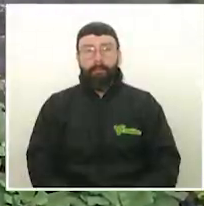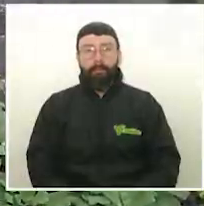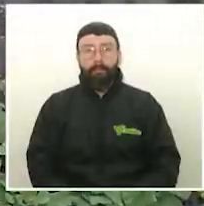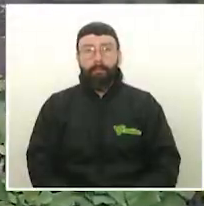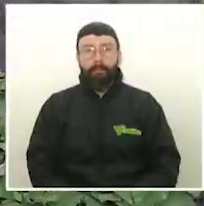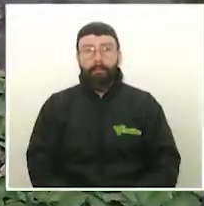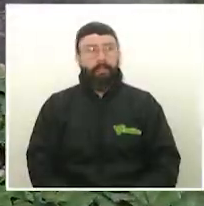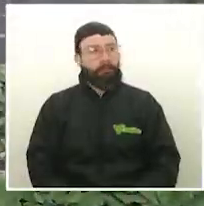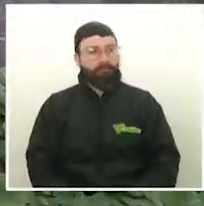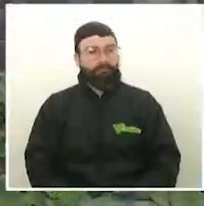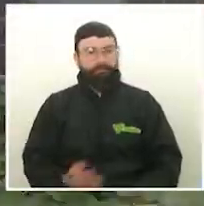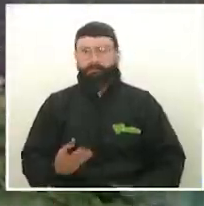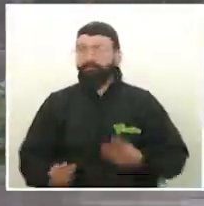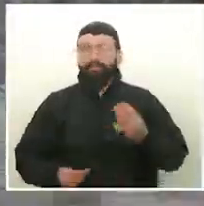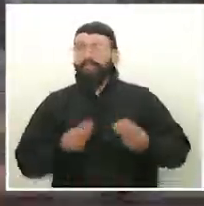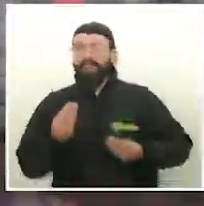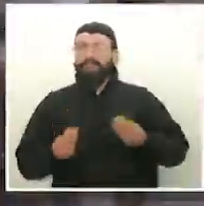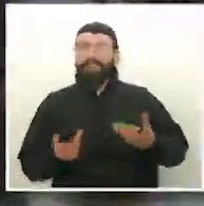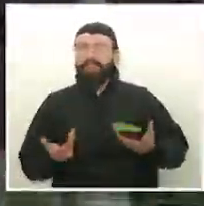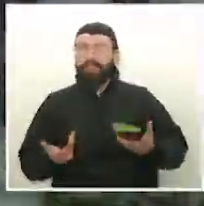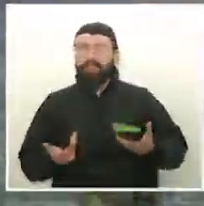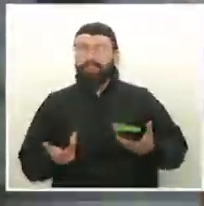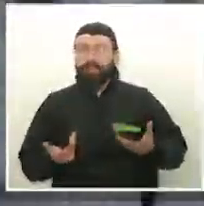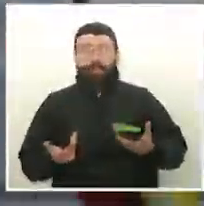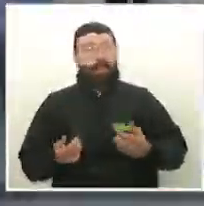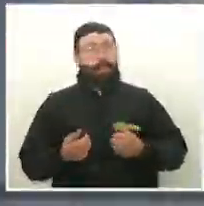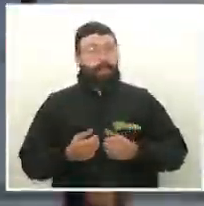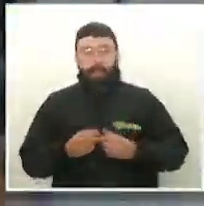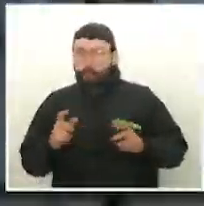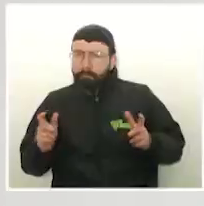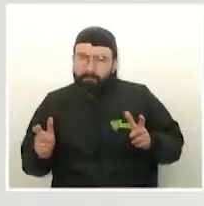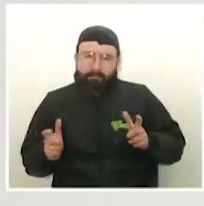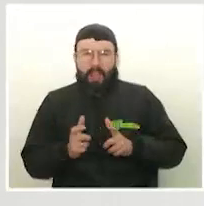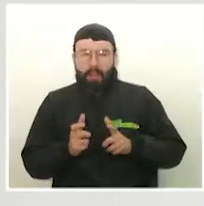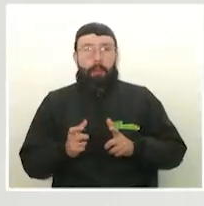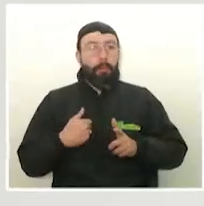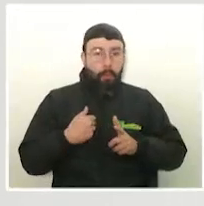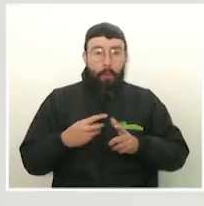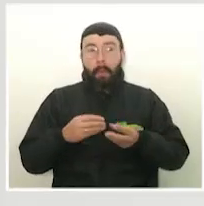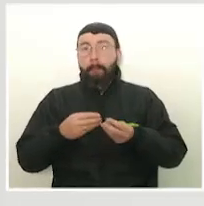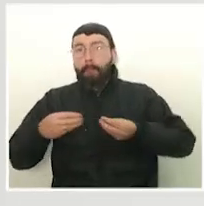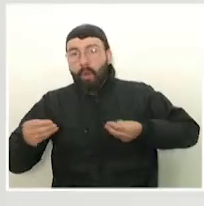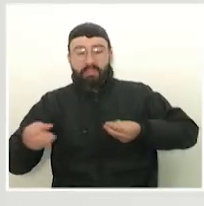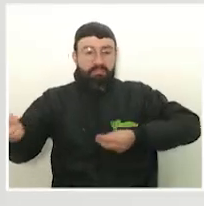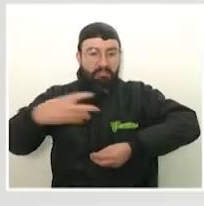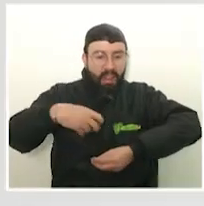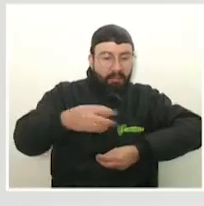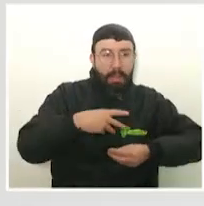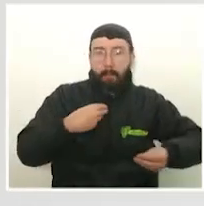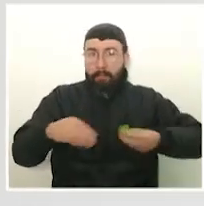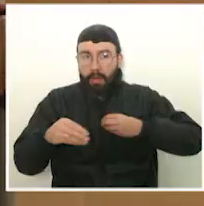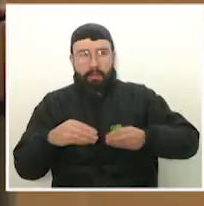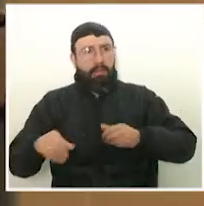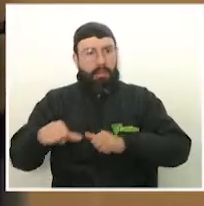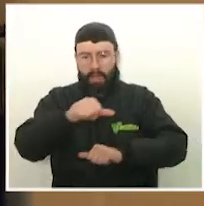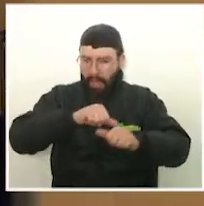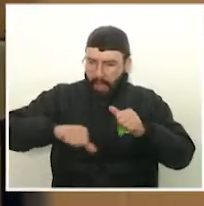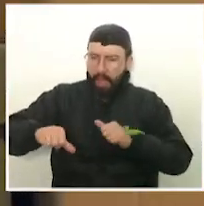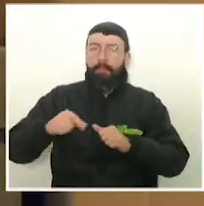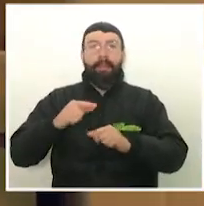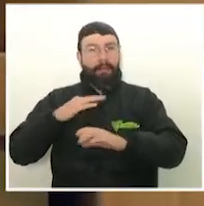¿Qué podemos hacer? Podemos reducir el uso de bolsas plásticas y cambiarlas por